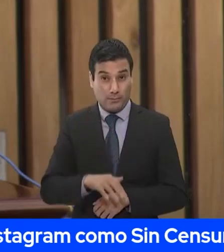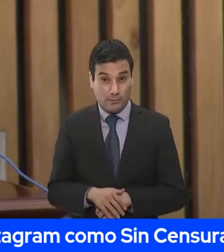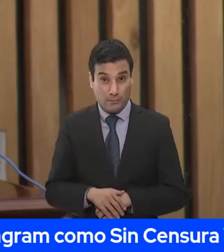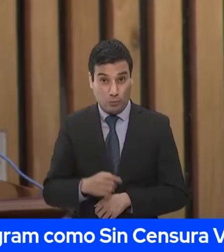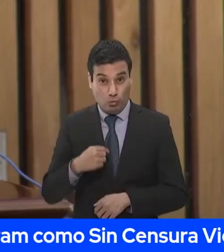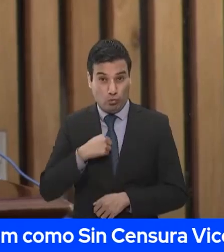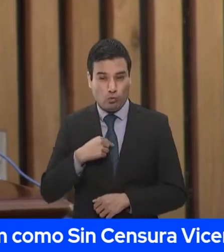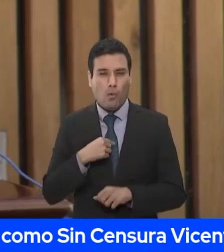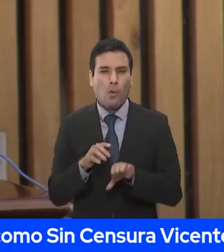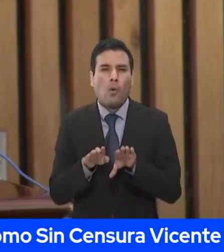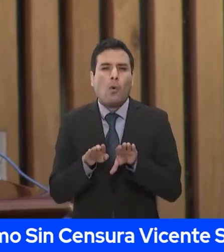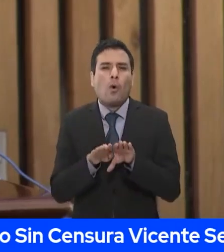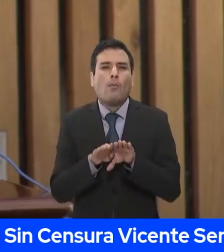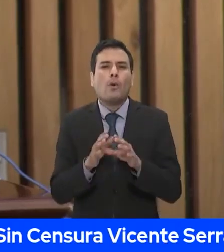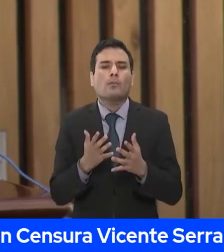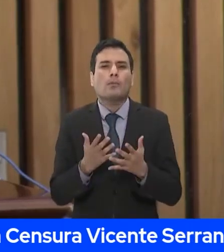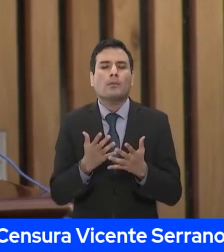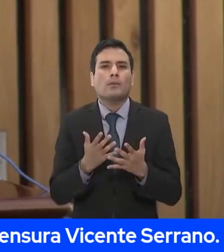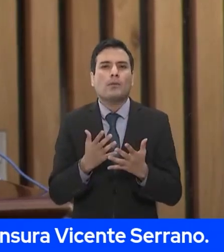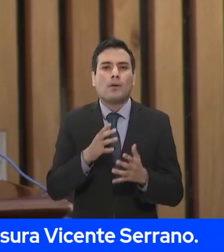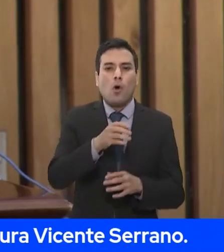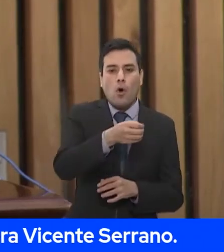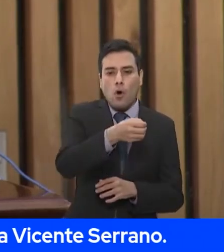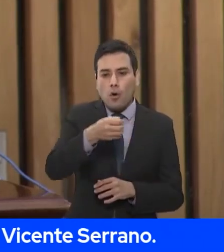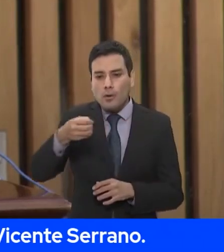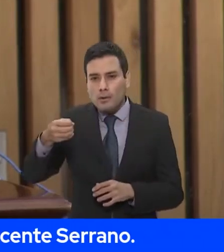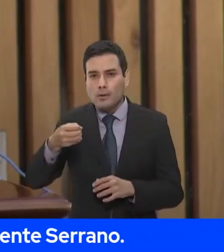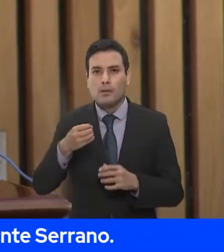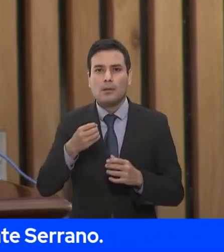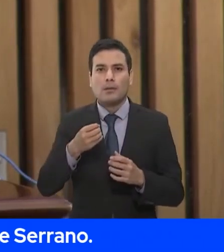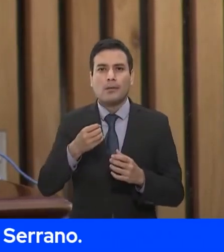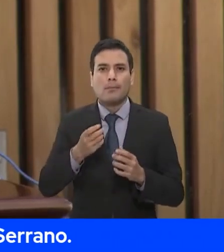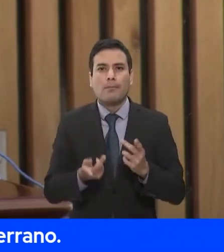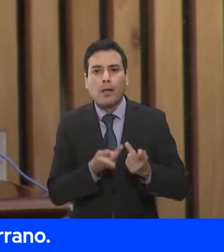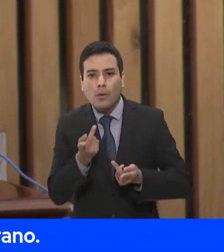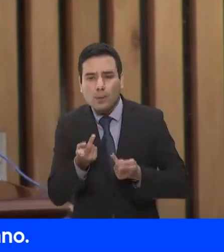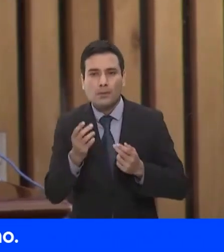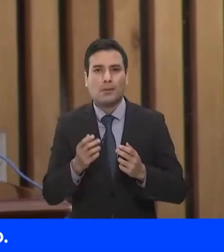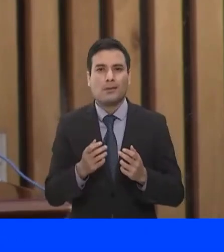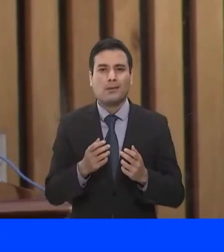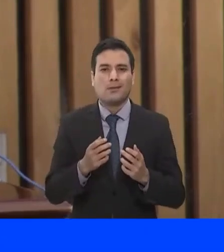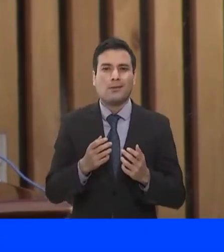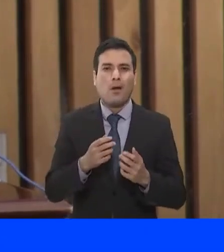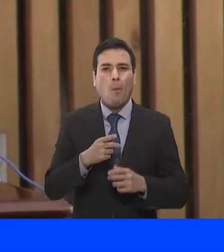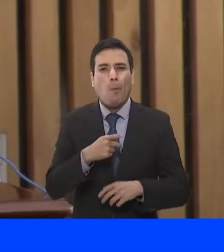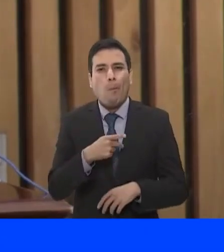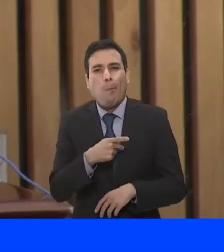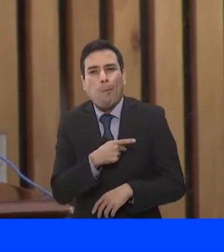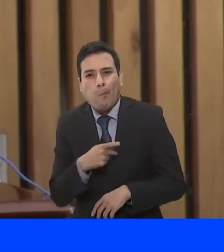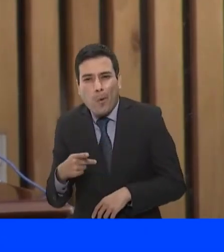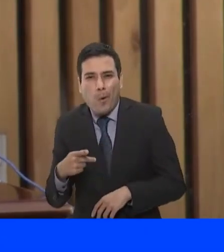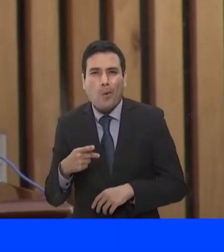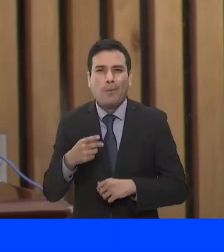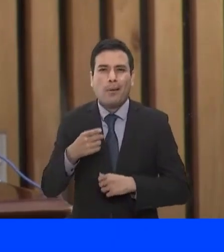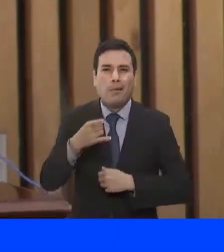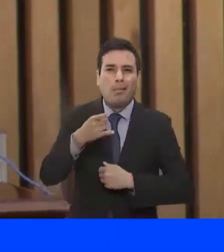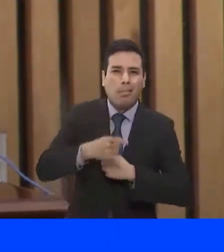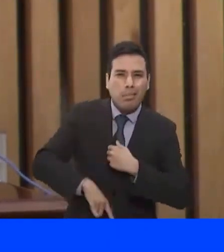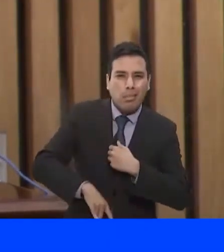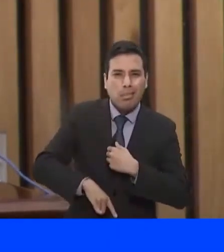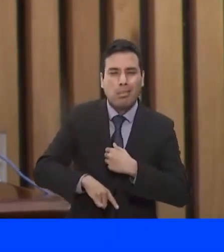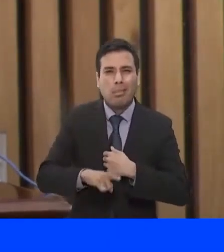función estatal electoral en la que se simule, empobrezca o desnaturalice un ejercicio